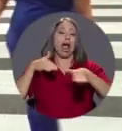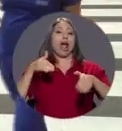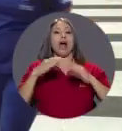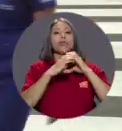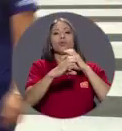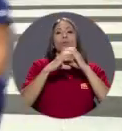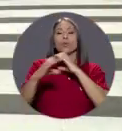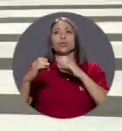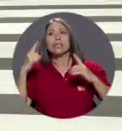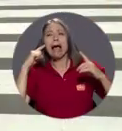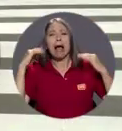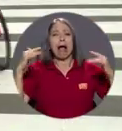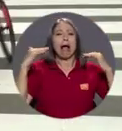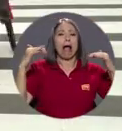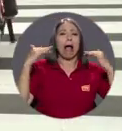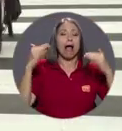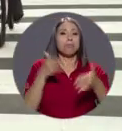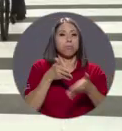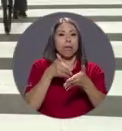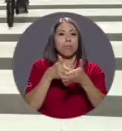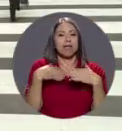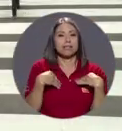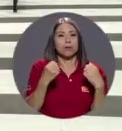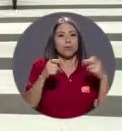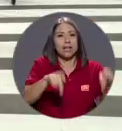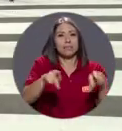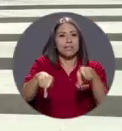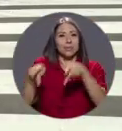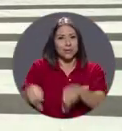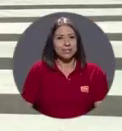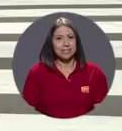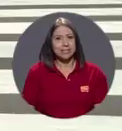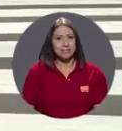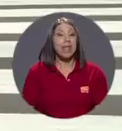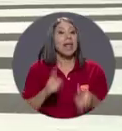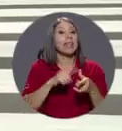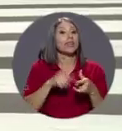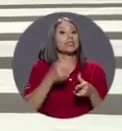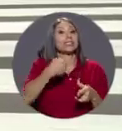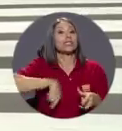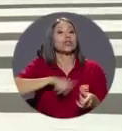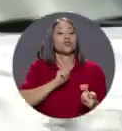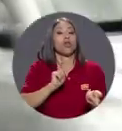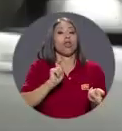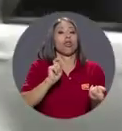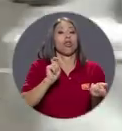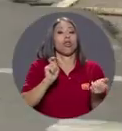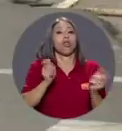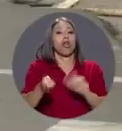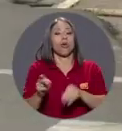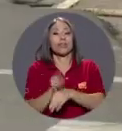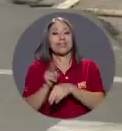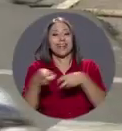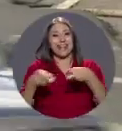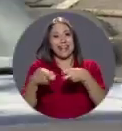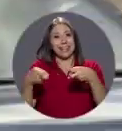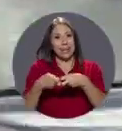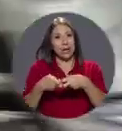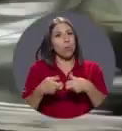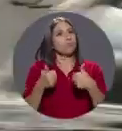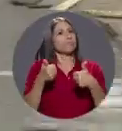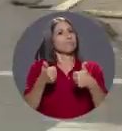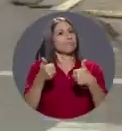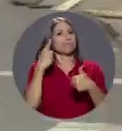de las personas. Entonces todos estos elementos hacen que el hacer la transición hacia la movilidad eléctrica tenga mucho sentido para Costa